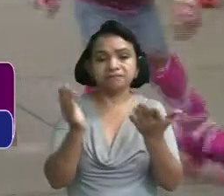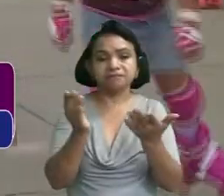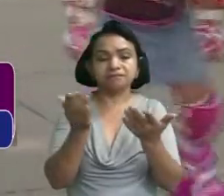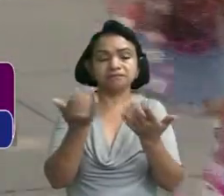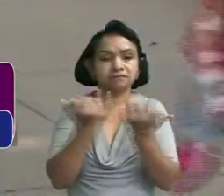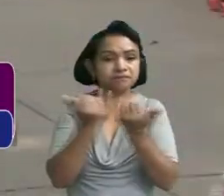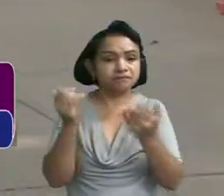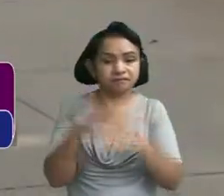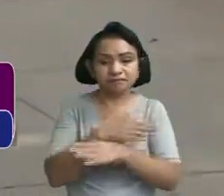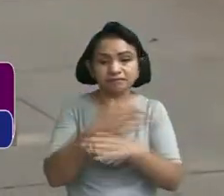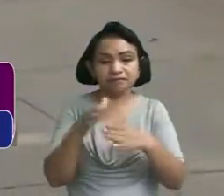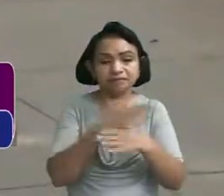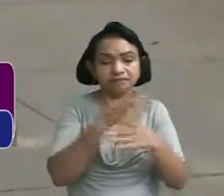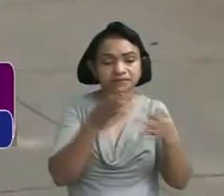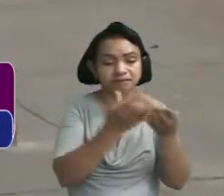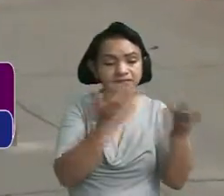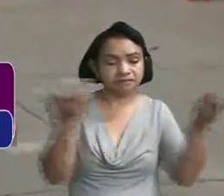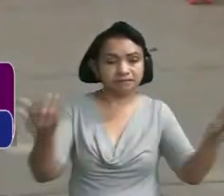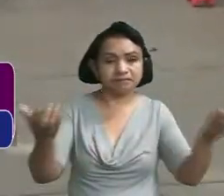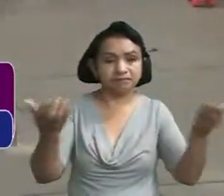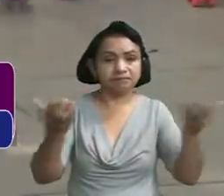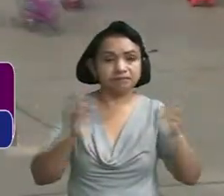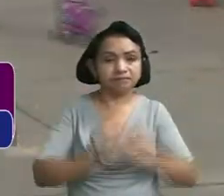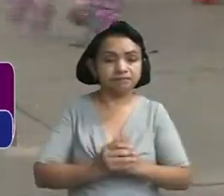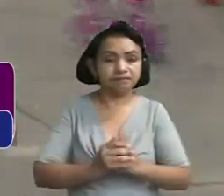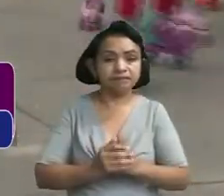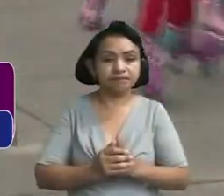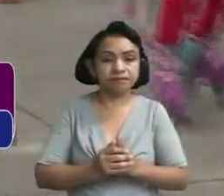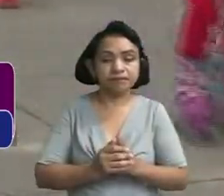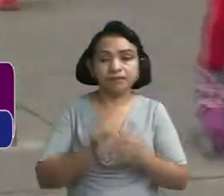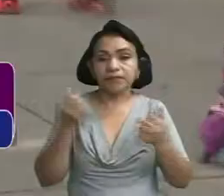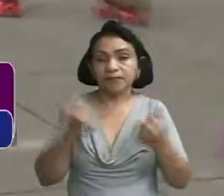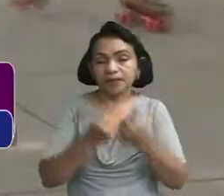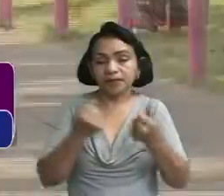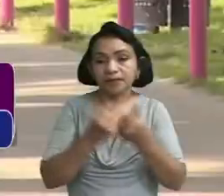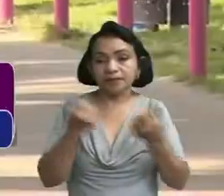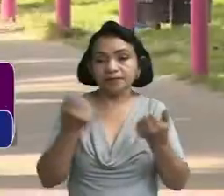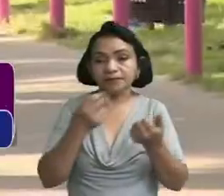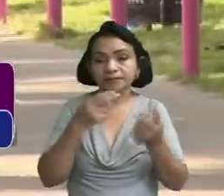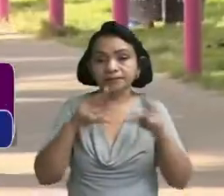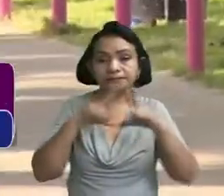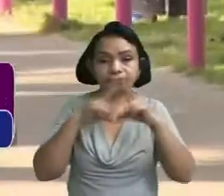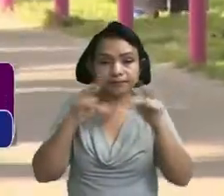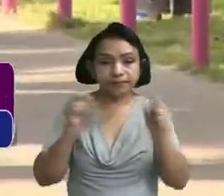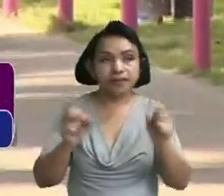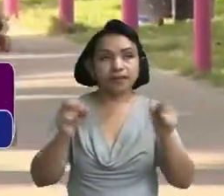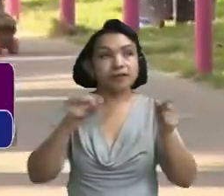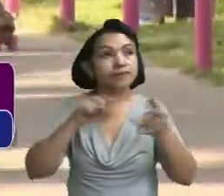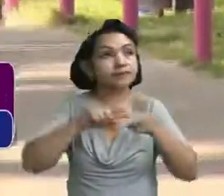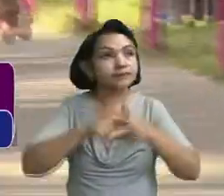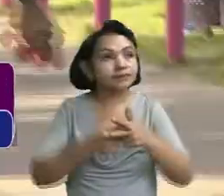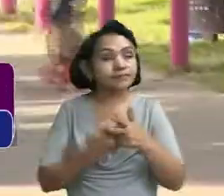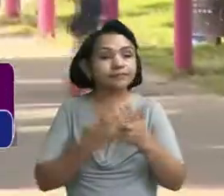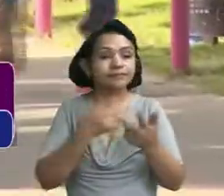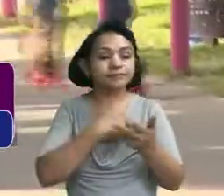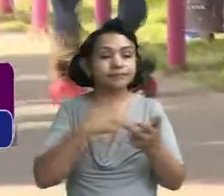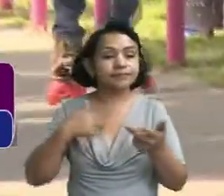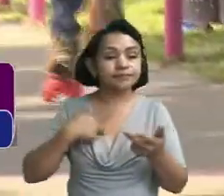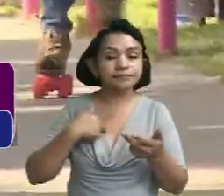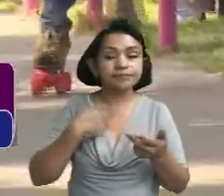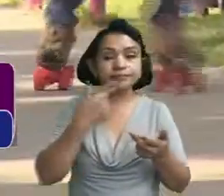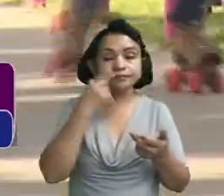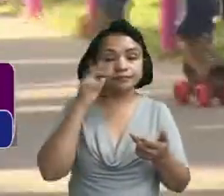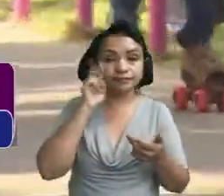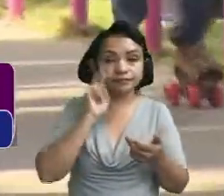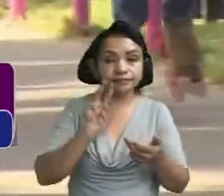muy desigual que vivimos, ¿verdad?, en medio de un mundo muy violento que vivimos, Nicaragua comienza a marcar una